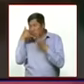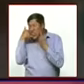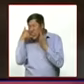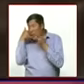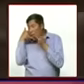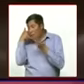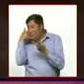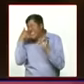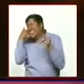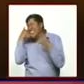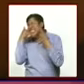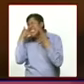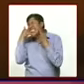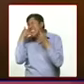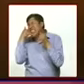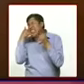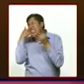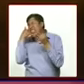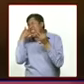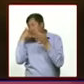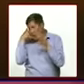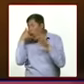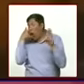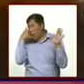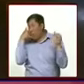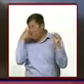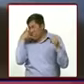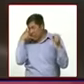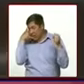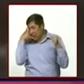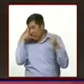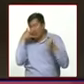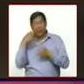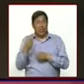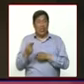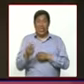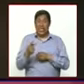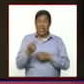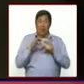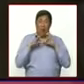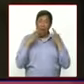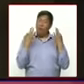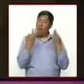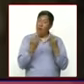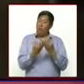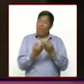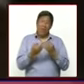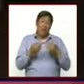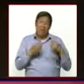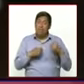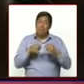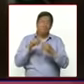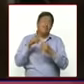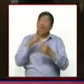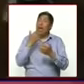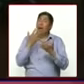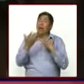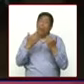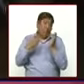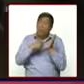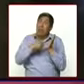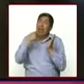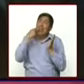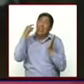acabamos de ver acá, en tal zona de Cochabamba. Inmediatamente los familiares se trasladan hasta la FELCC, intercambian información